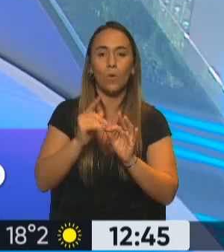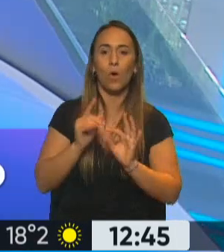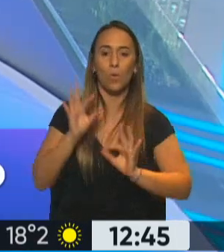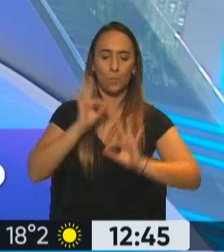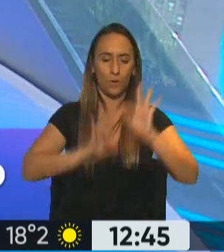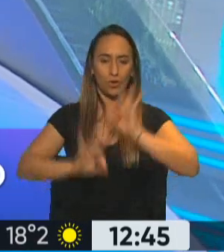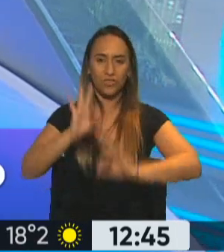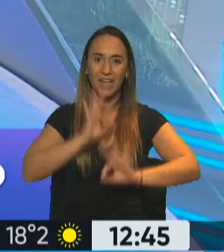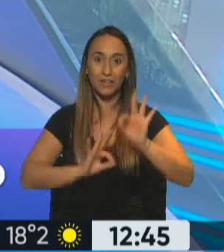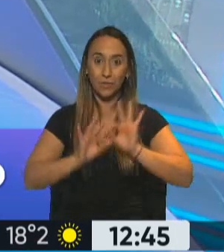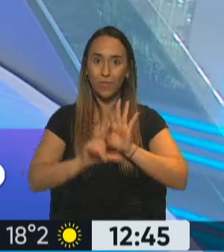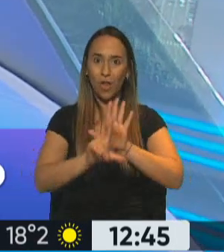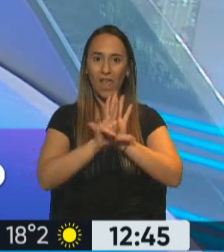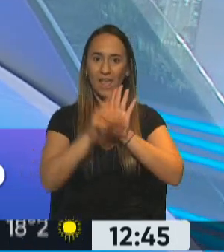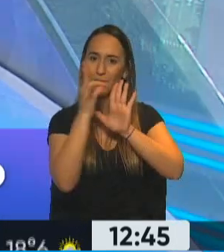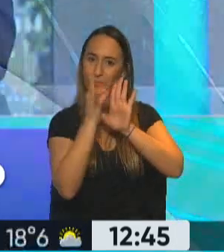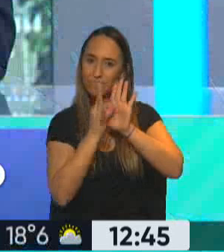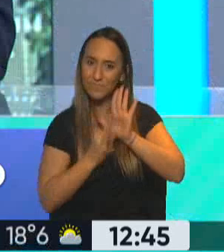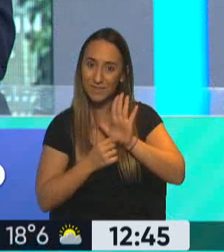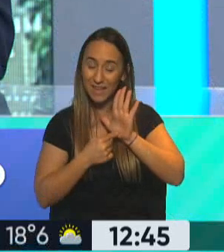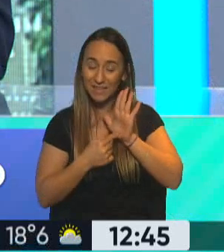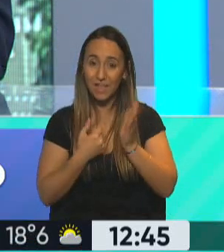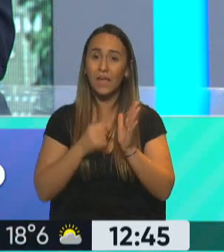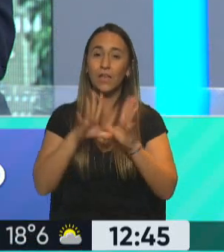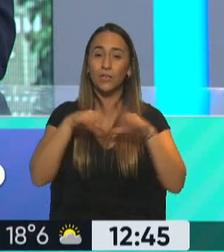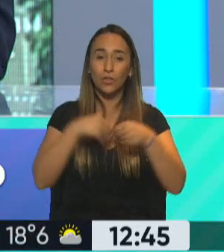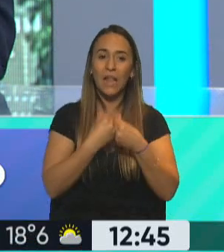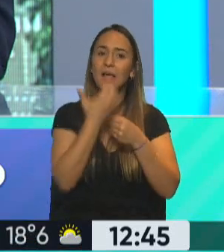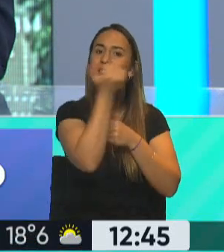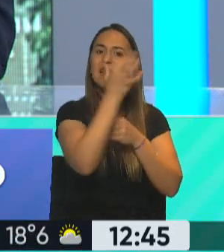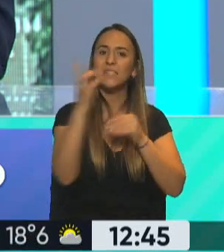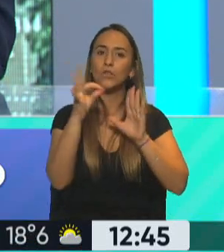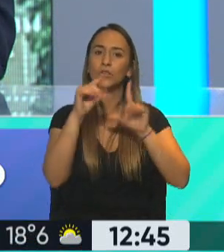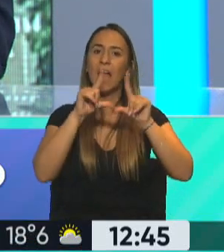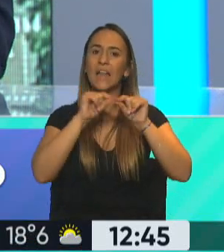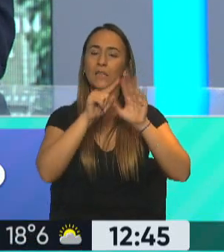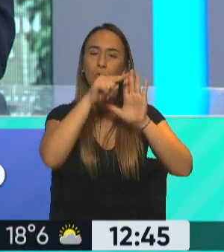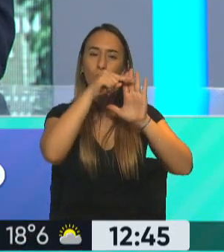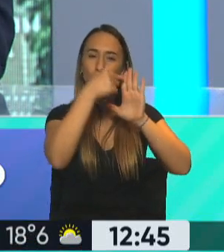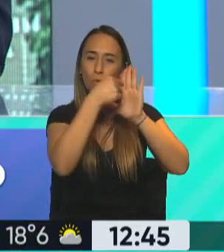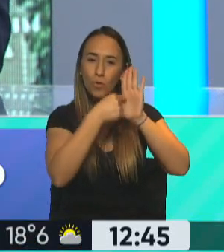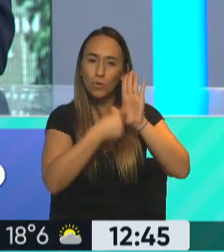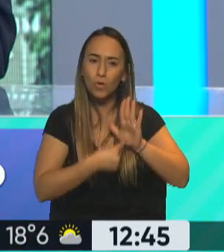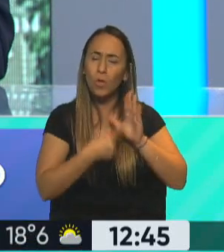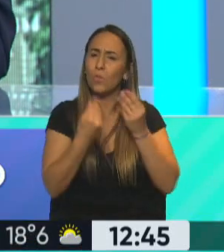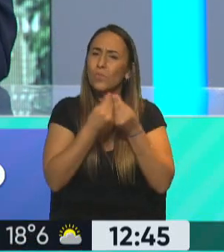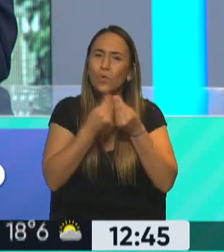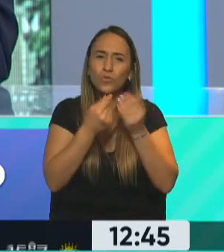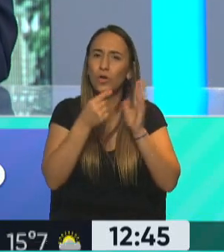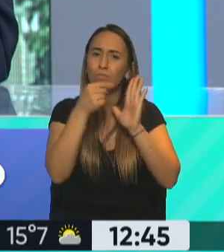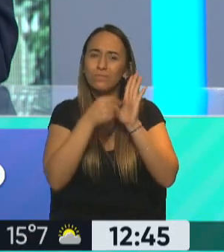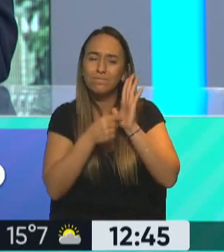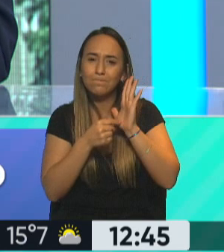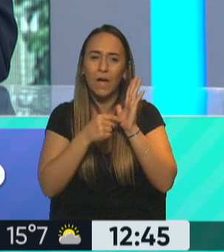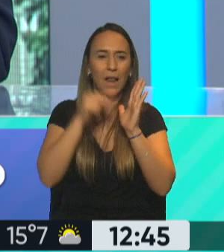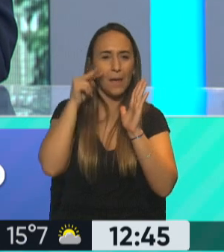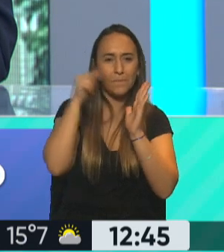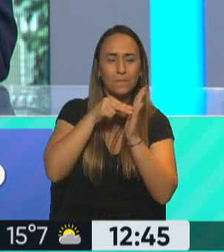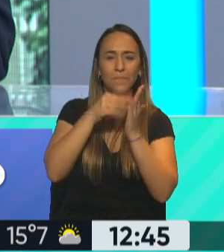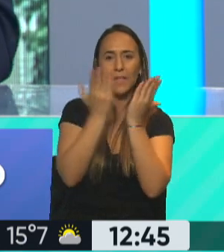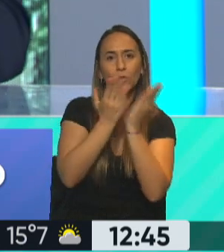ley, porque el proyecto de ley, que tiene más de 600 artículos, tiene muchas aristas, muchos capítulos, muchos temas